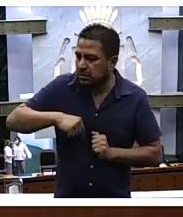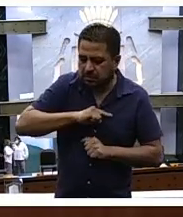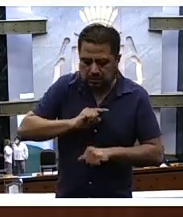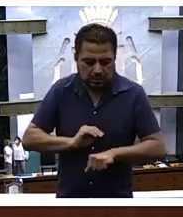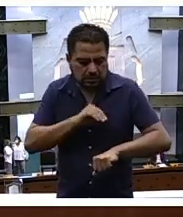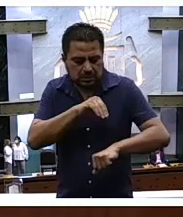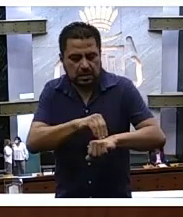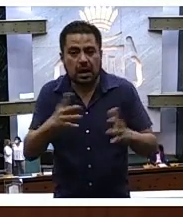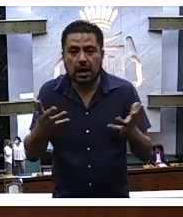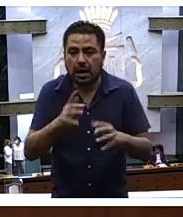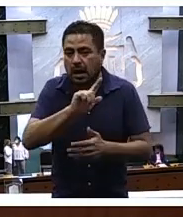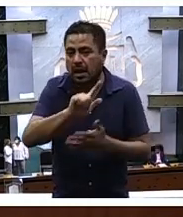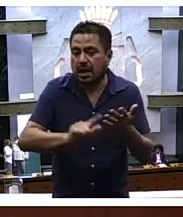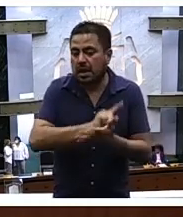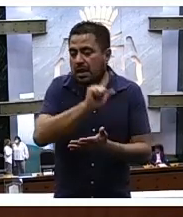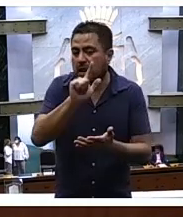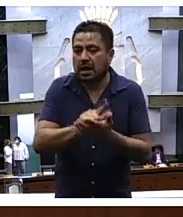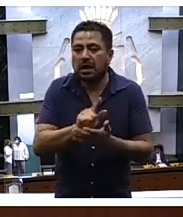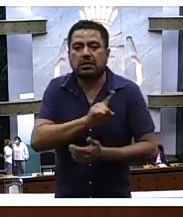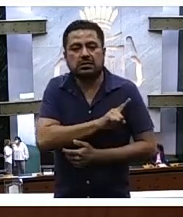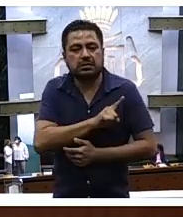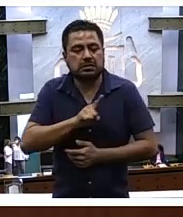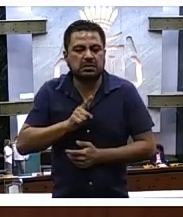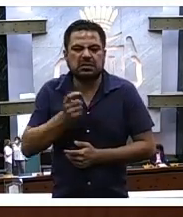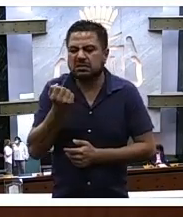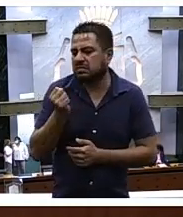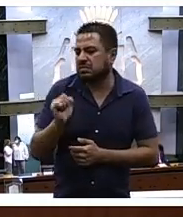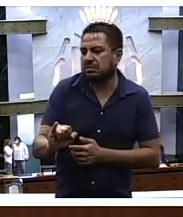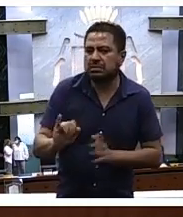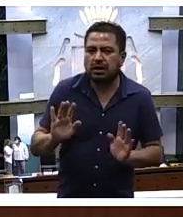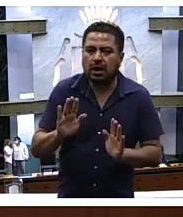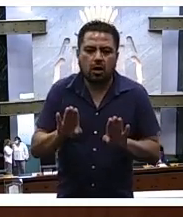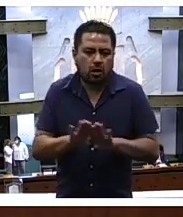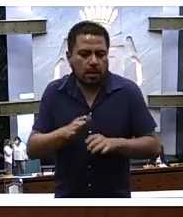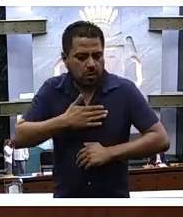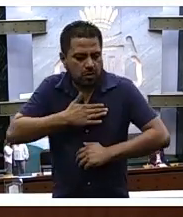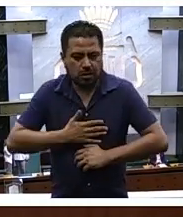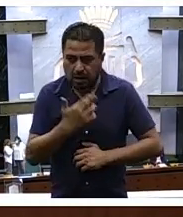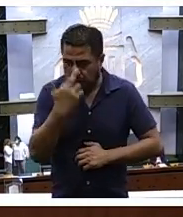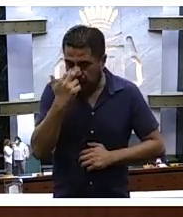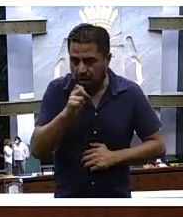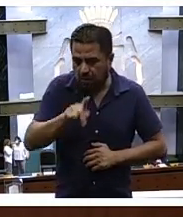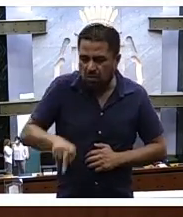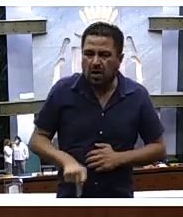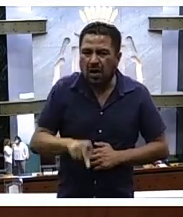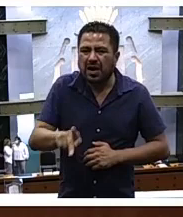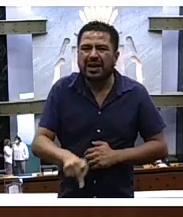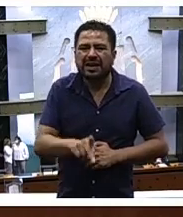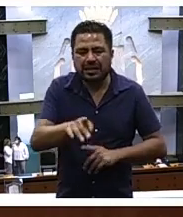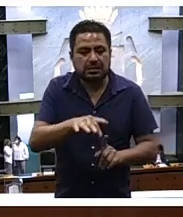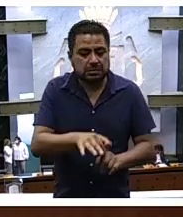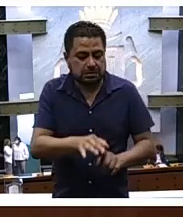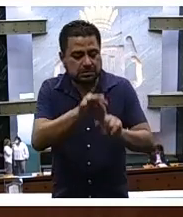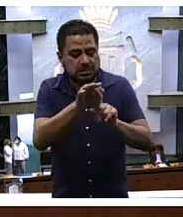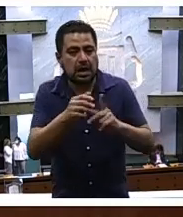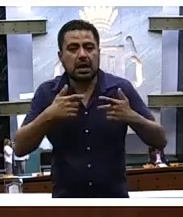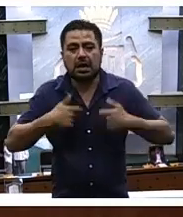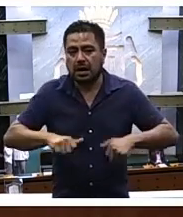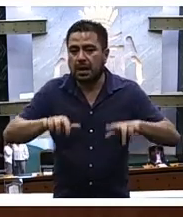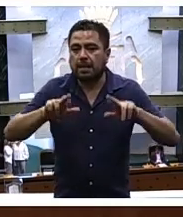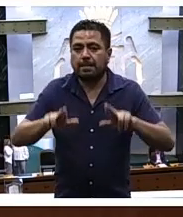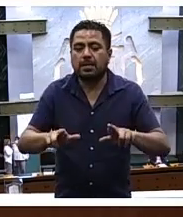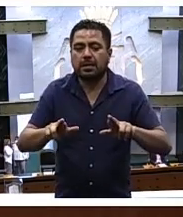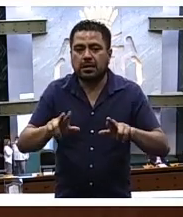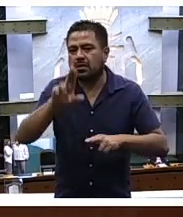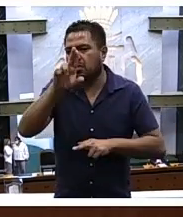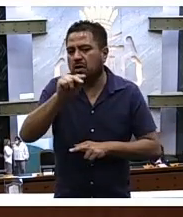constreñida a hacer de las leyes lo que justamente deben ser: la democrática razón de los pueblos para elegir a sus representantes,